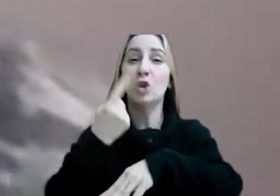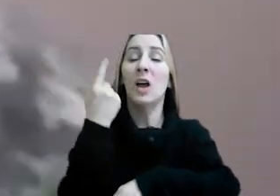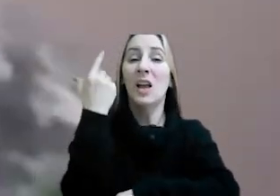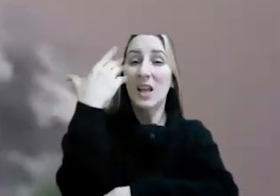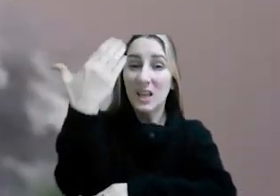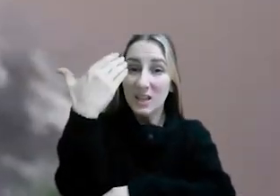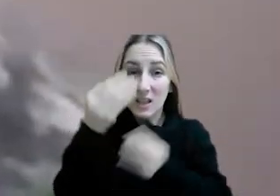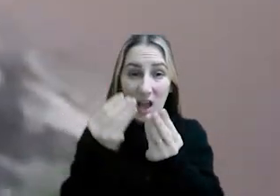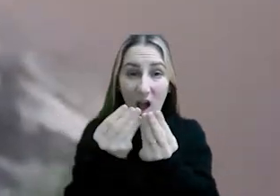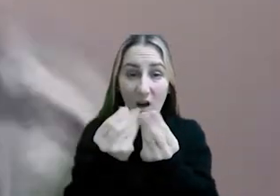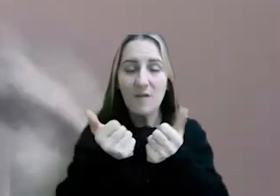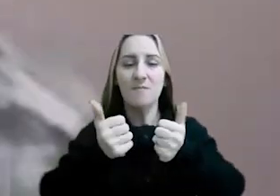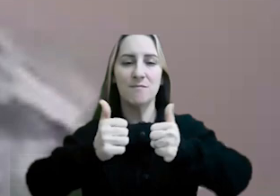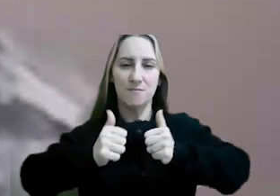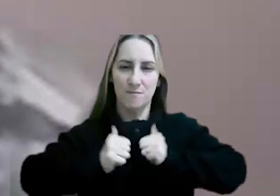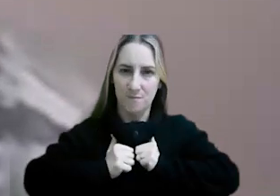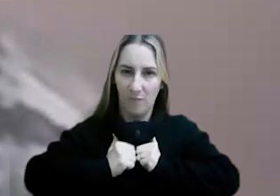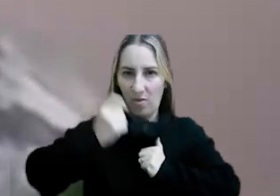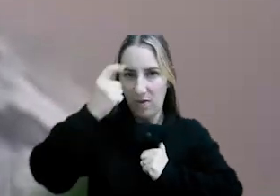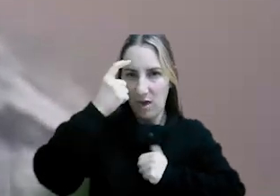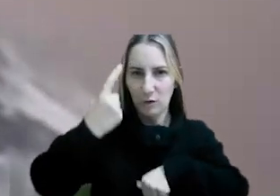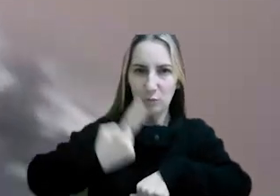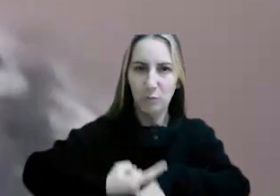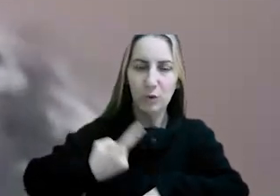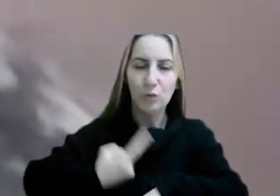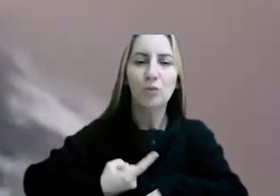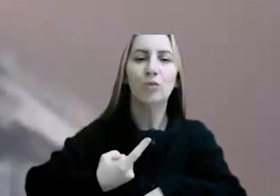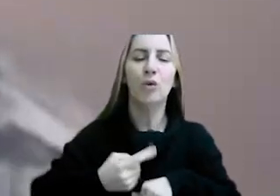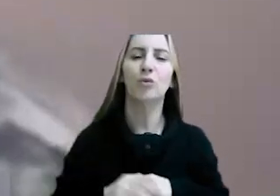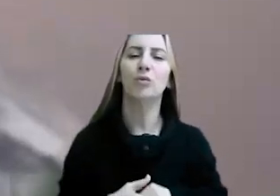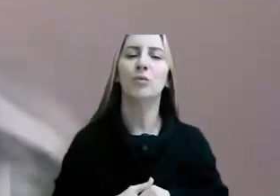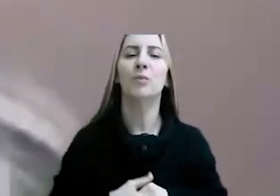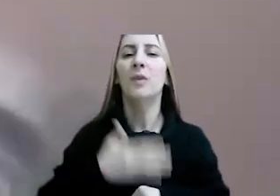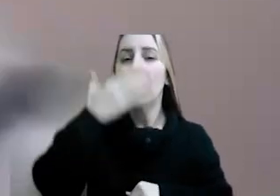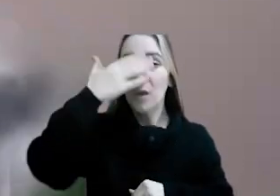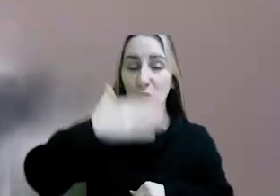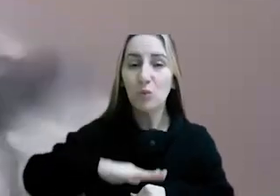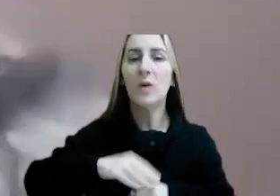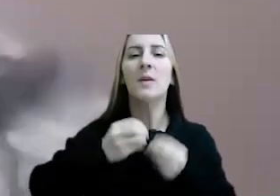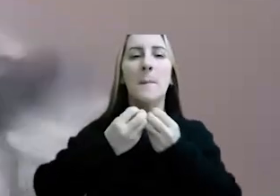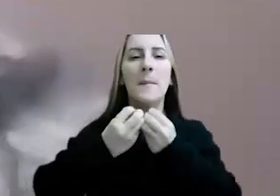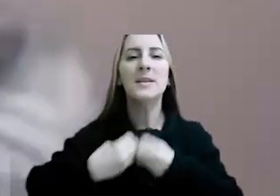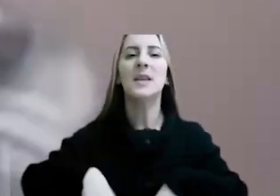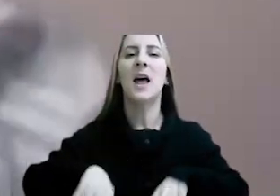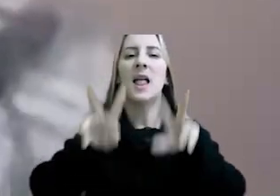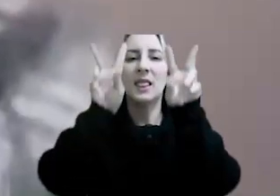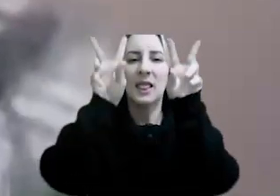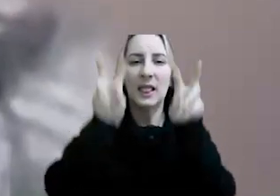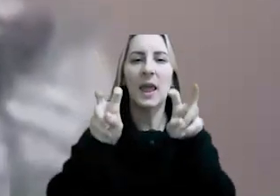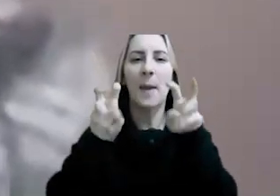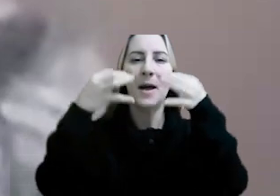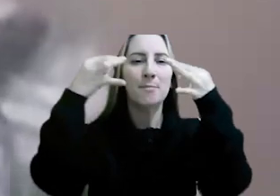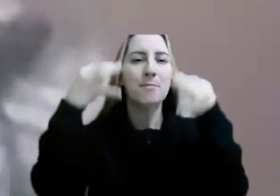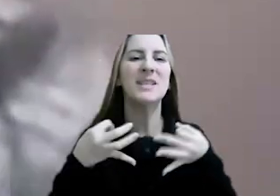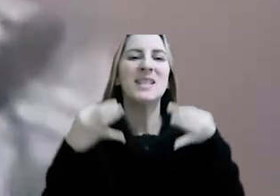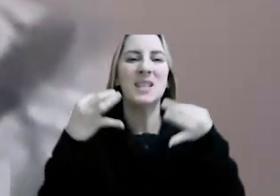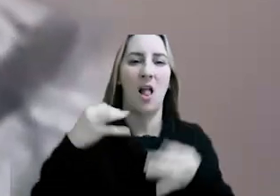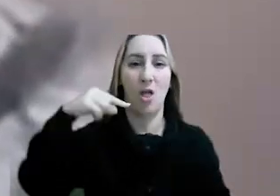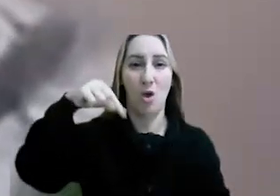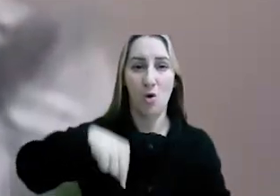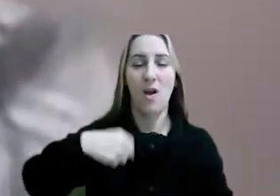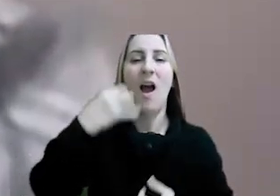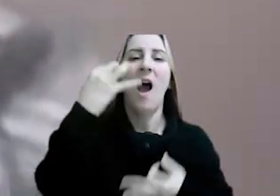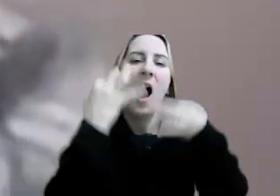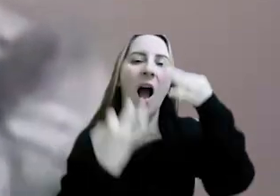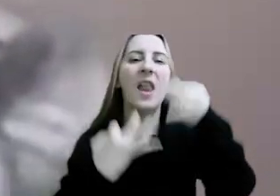de exponer y después vamos a dar inicio al tema específico del día de hoy, que es análisis del delito